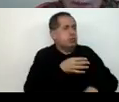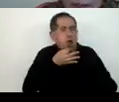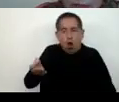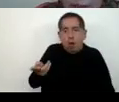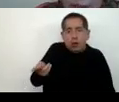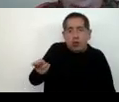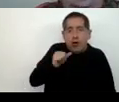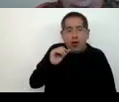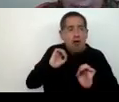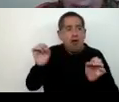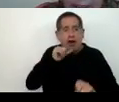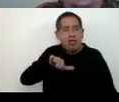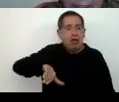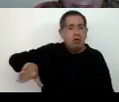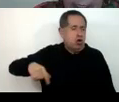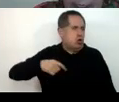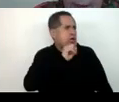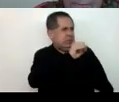la persona con discapacidad,